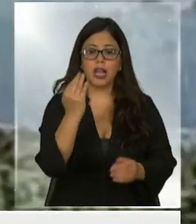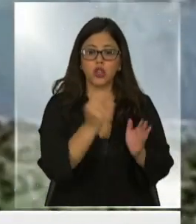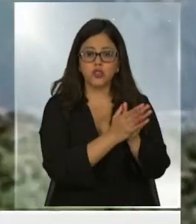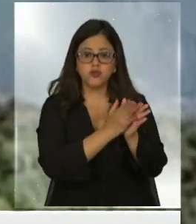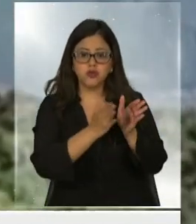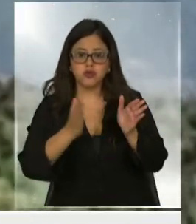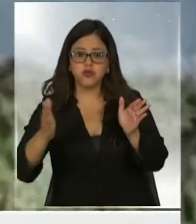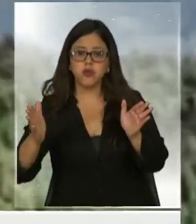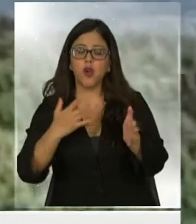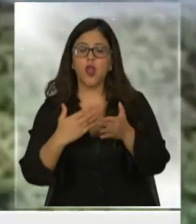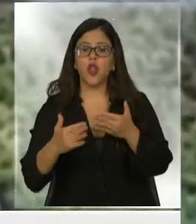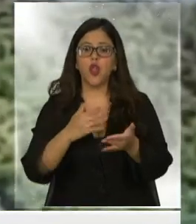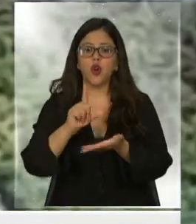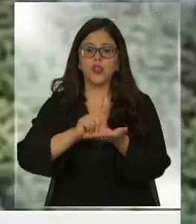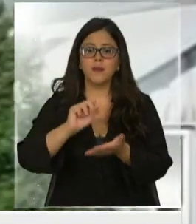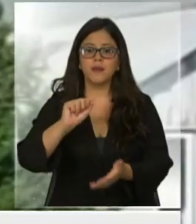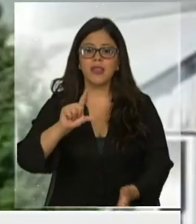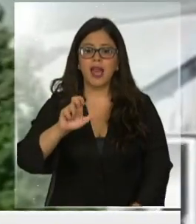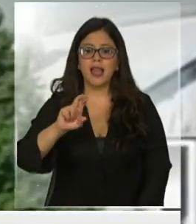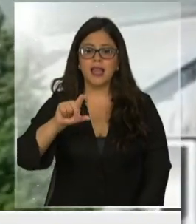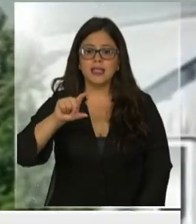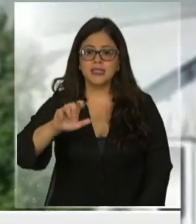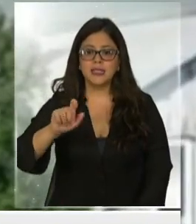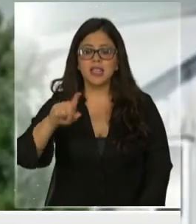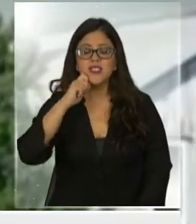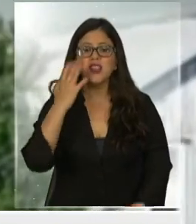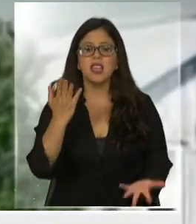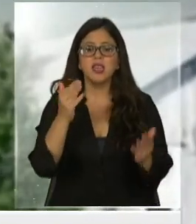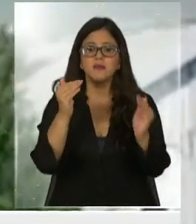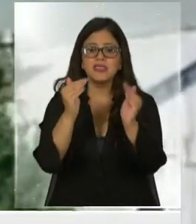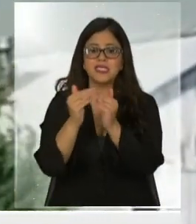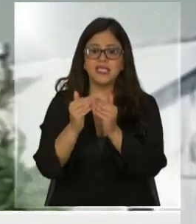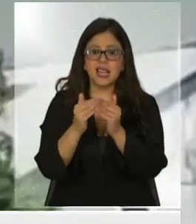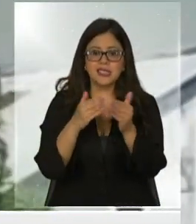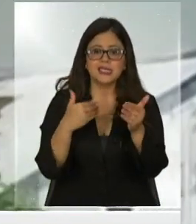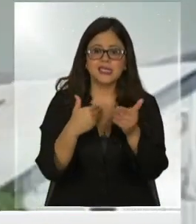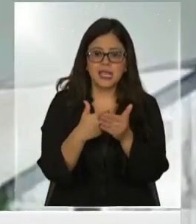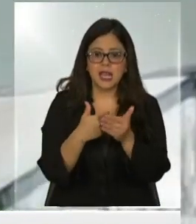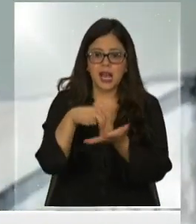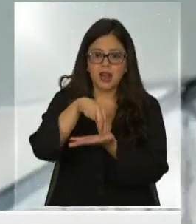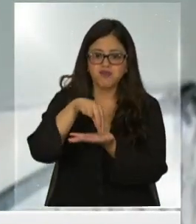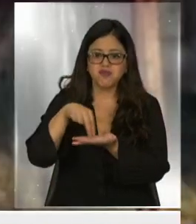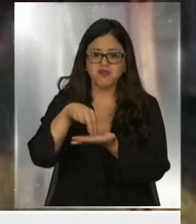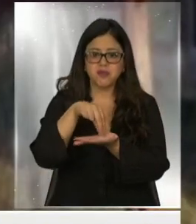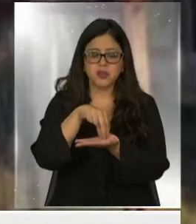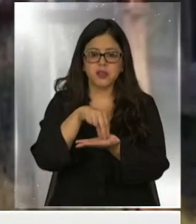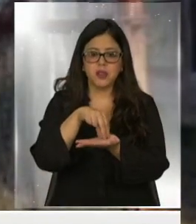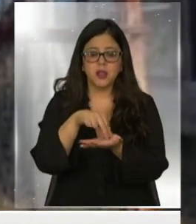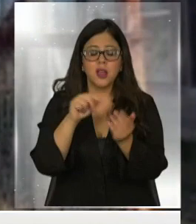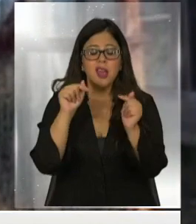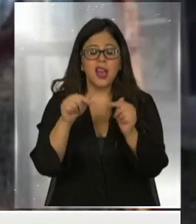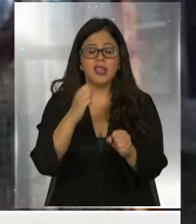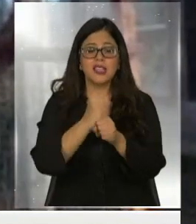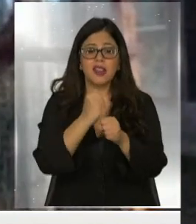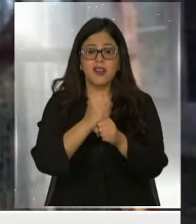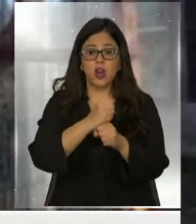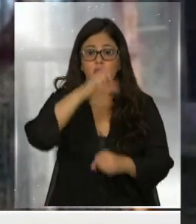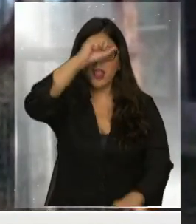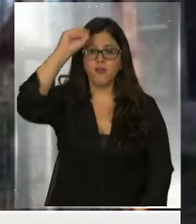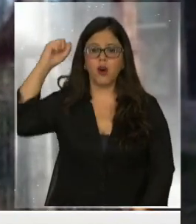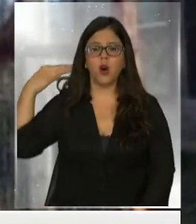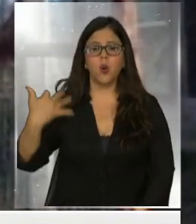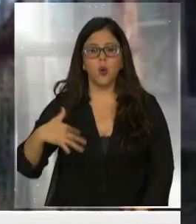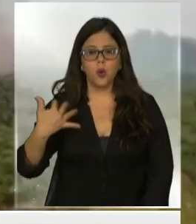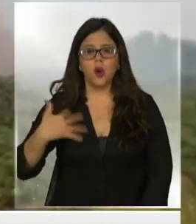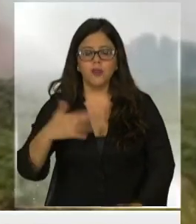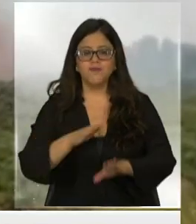quemadas en el sector de Alerce comprometieron viviendas en un área urbana. El trabajo de bomberos fue fundamental